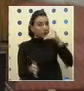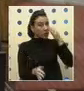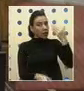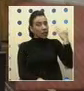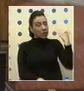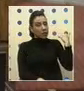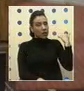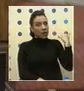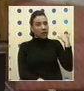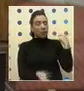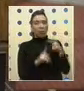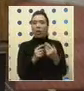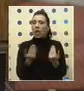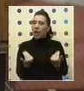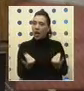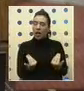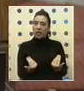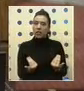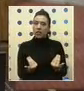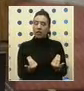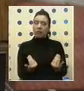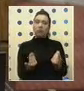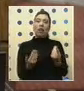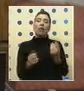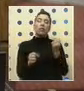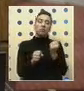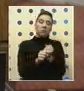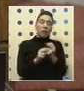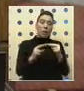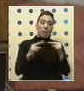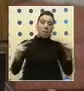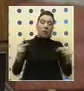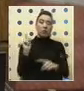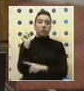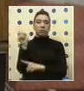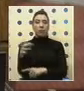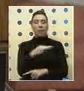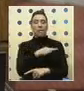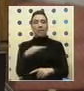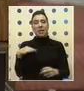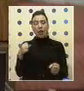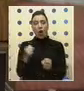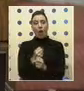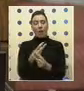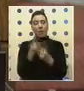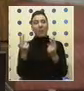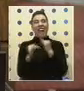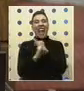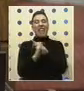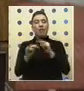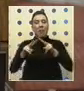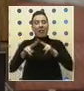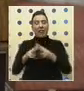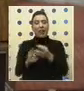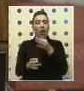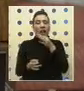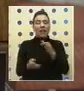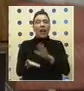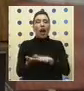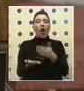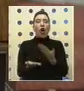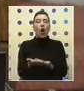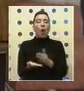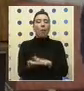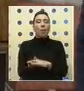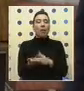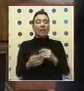y a propósito de la necesidad de intervenir el puente, se encargó al Ministerio de Obras Públicas un informe técnico que dé cuenta de las condiciones